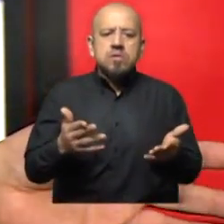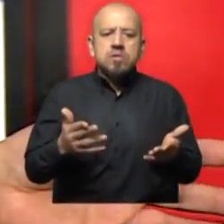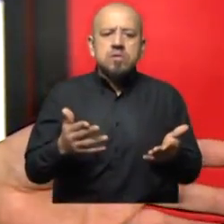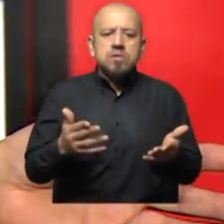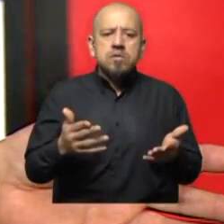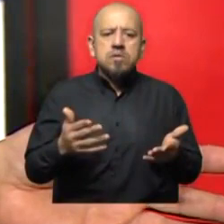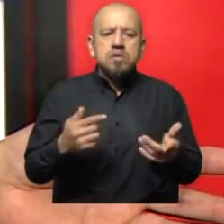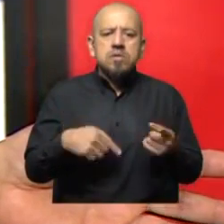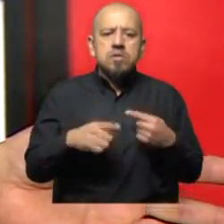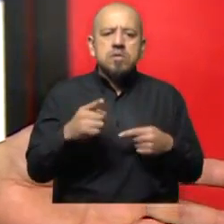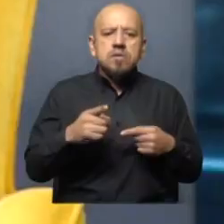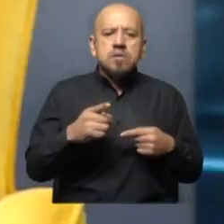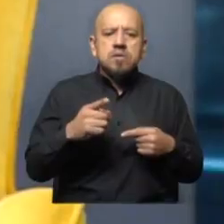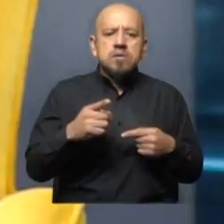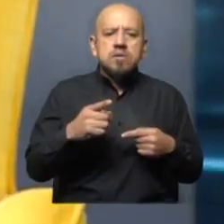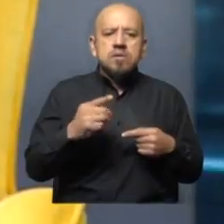te vendes